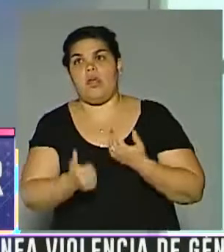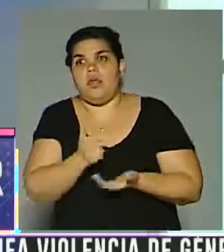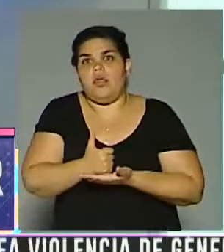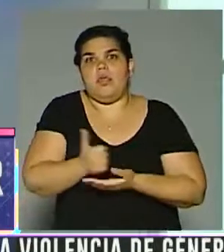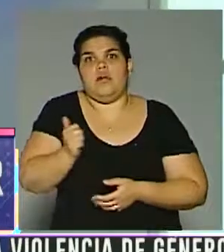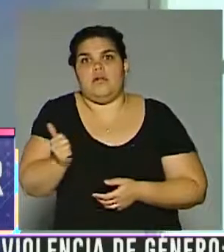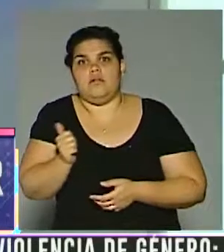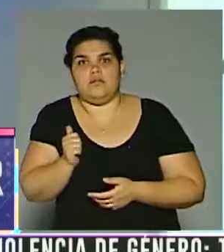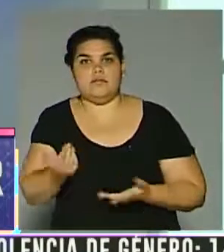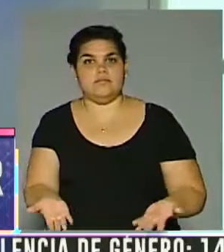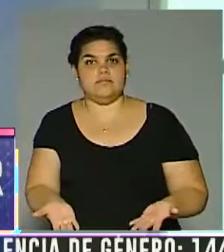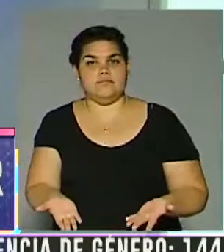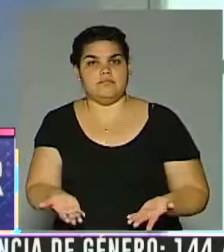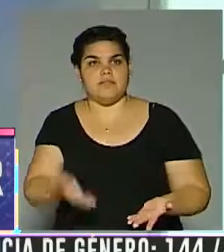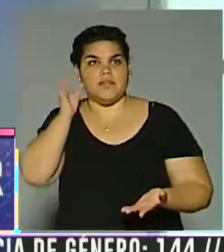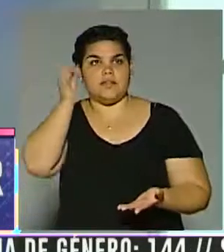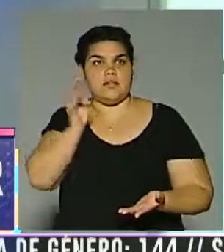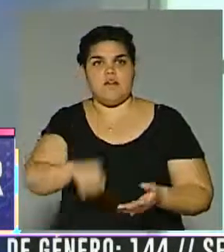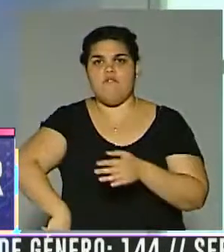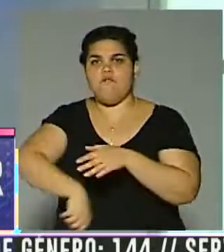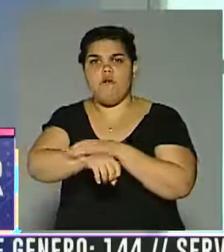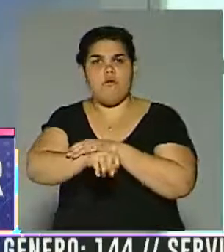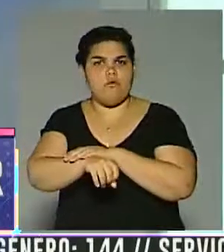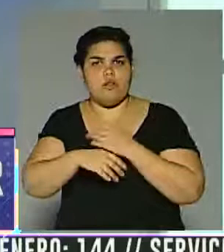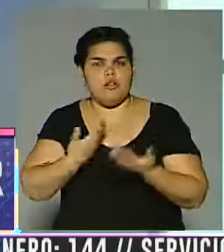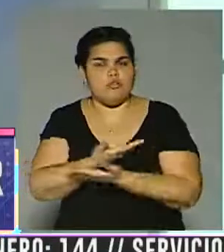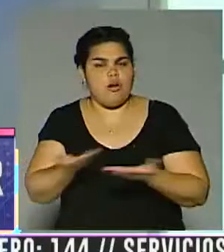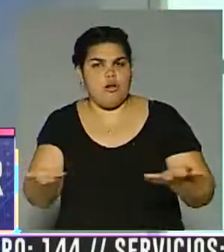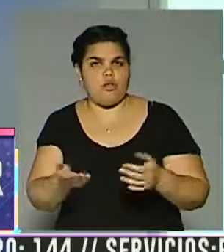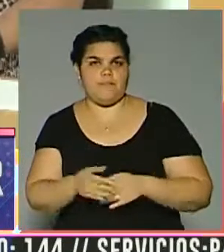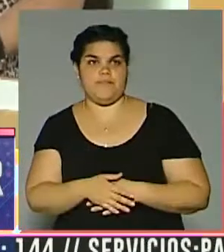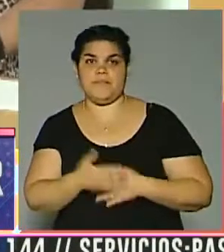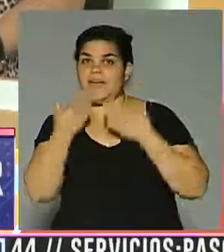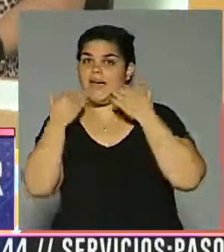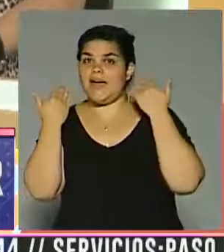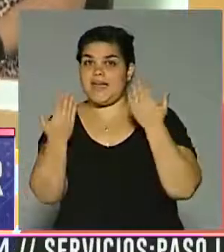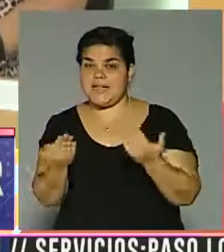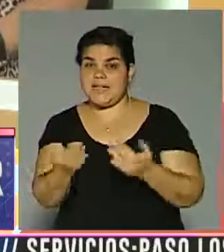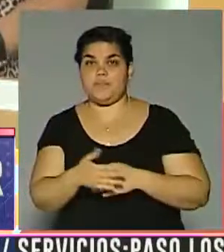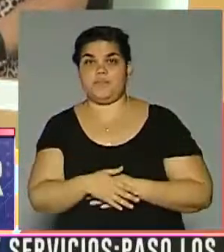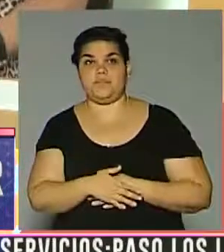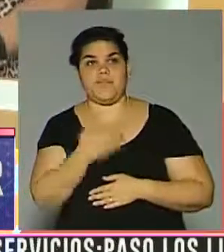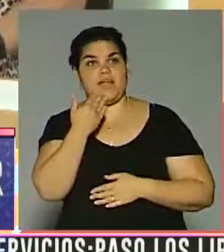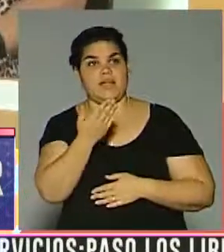como hinchas en sí, del fútbol en general, ¿no? Más que nada eso. Bueno, muchísimas gracias, Santiago. No, Claudia, por favor, nos vemos.